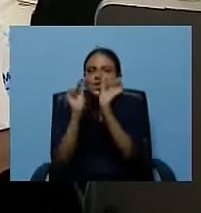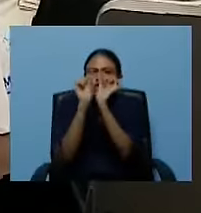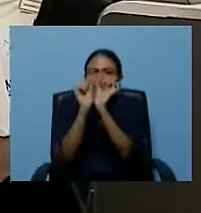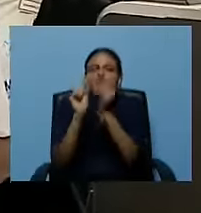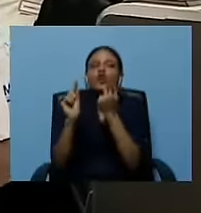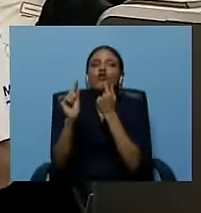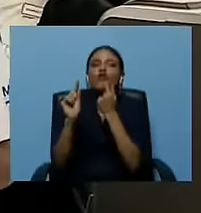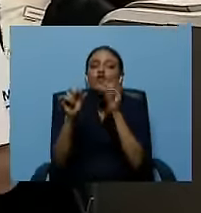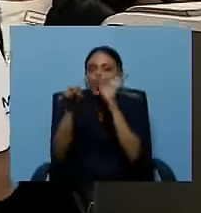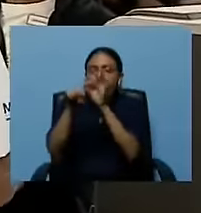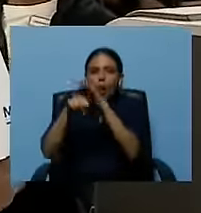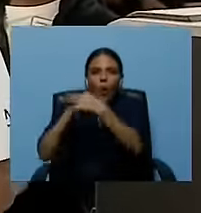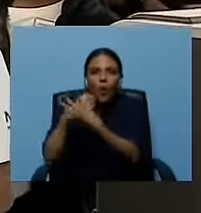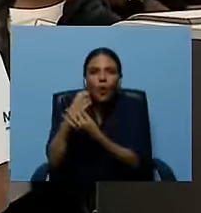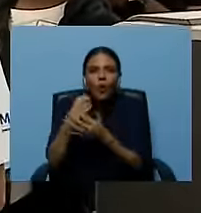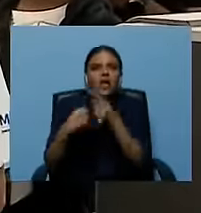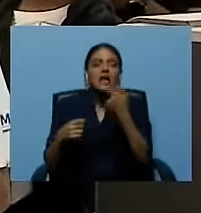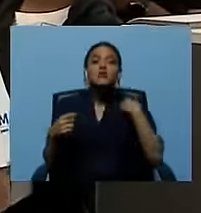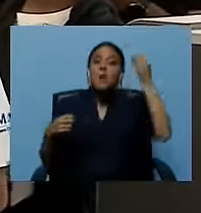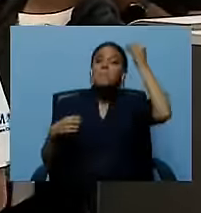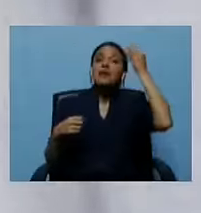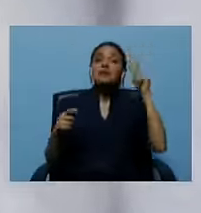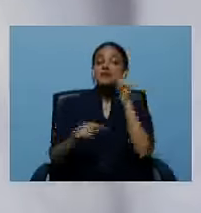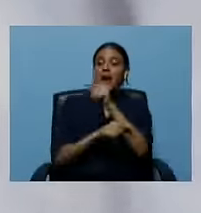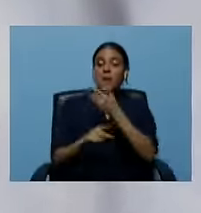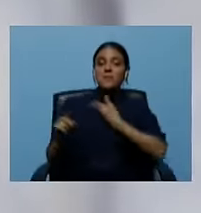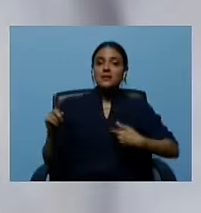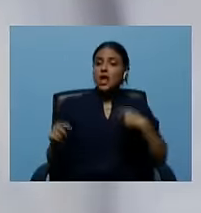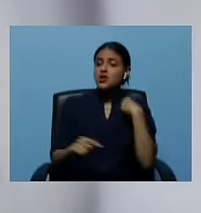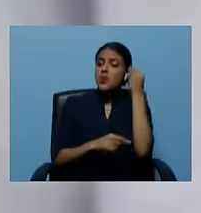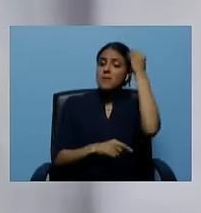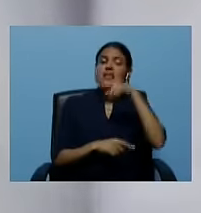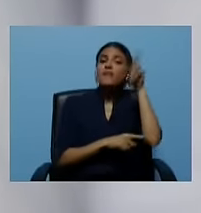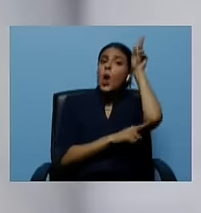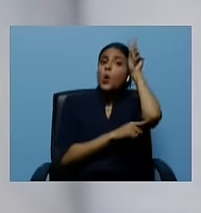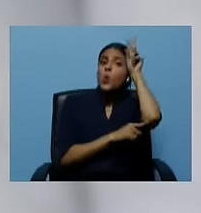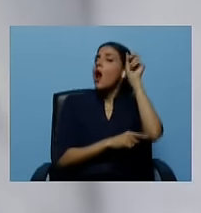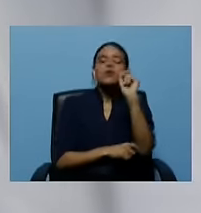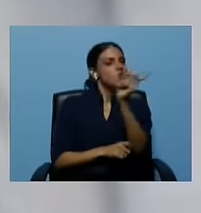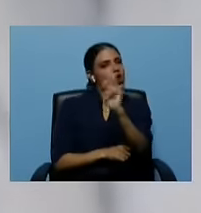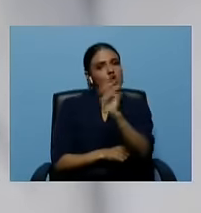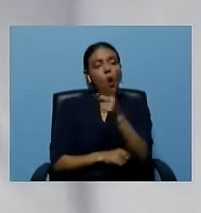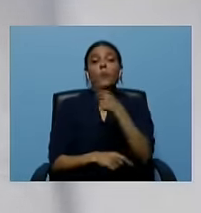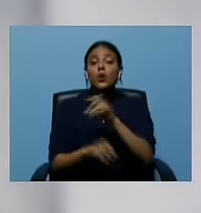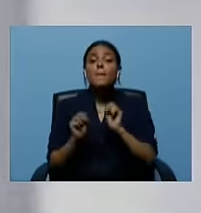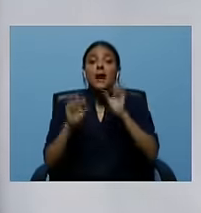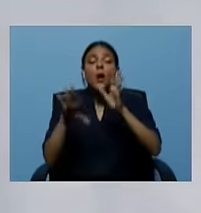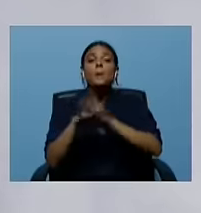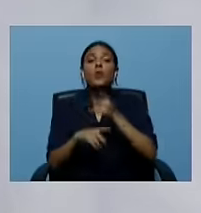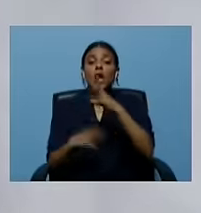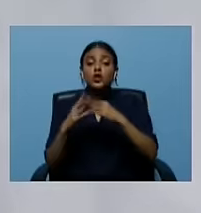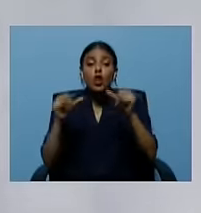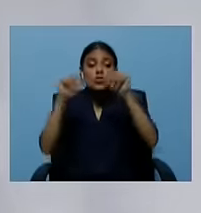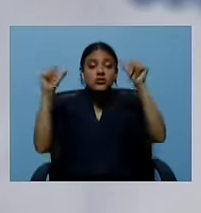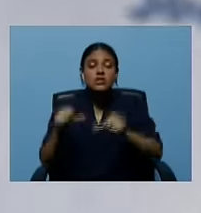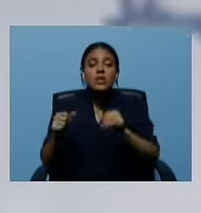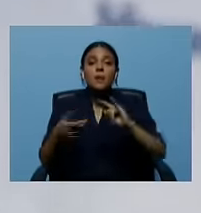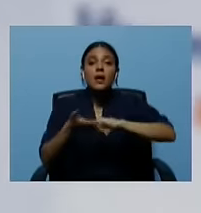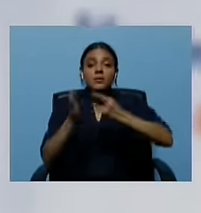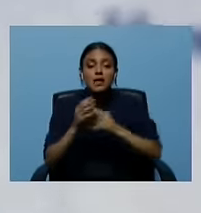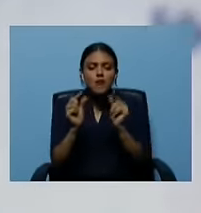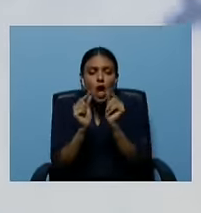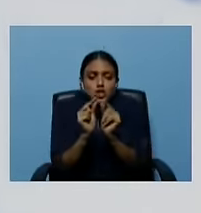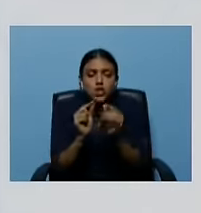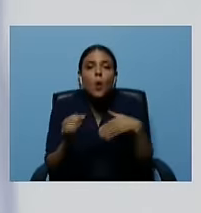parece una cucaracha, ¿verdad? Sí. Es lo maravilloso que se puede ver a través de todos estos sistemas.